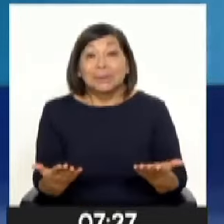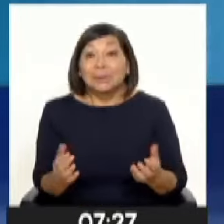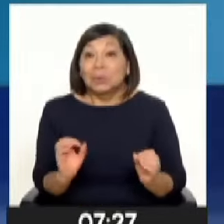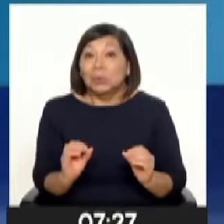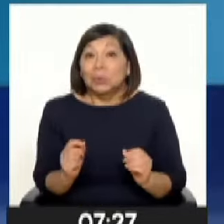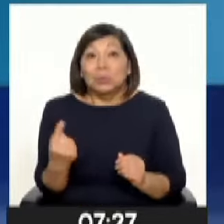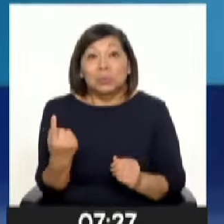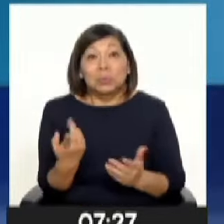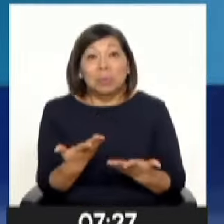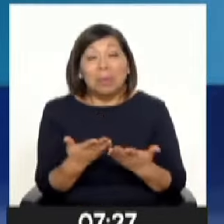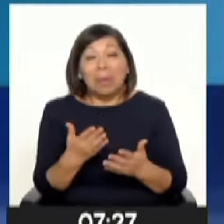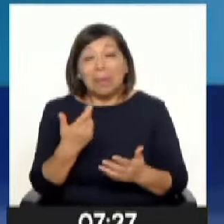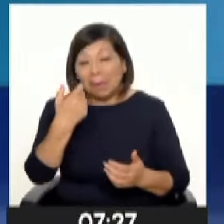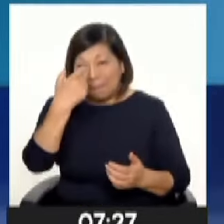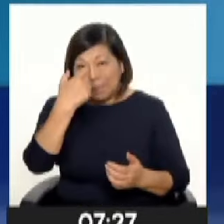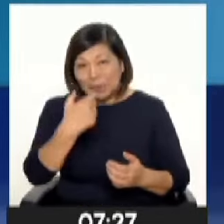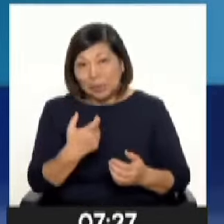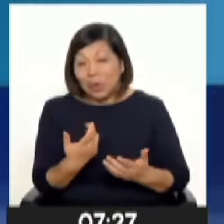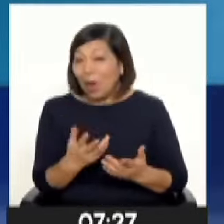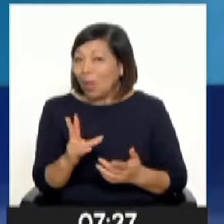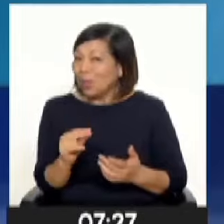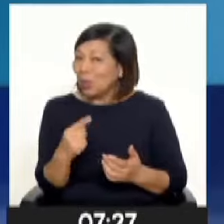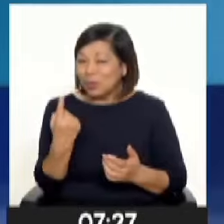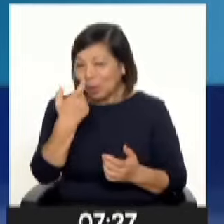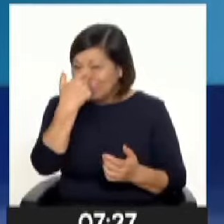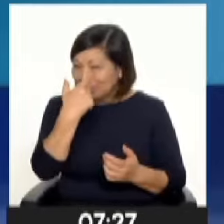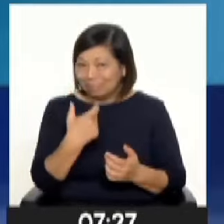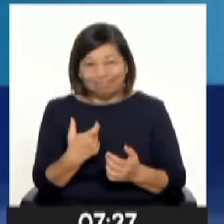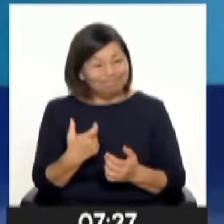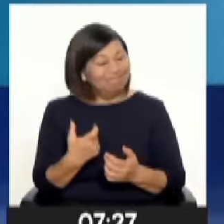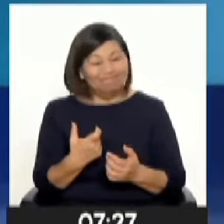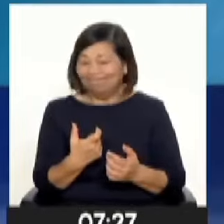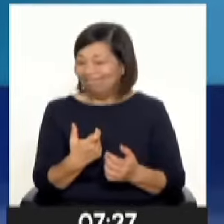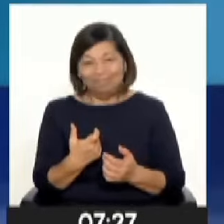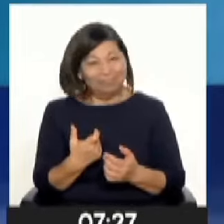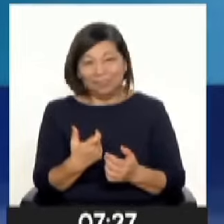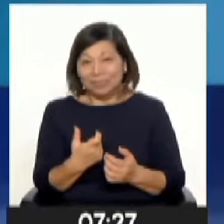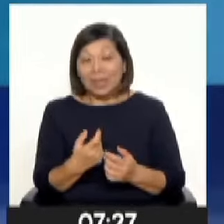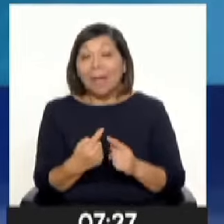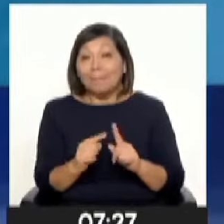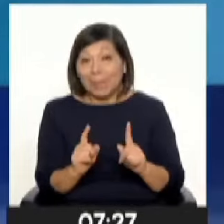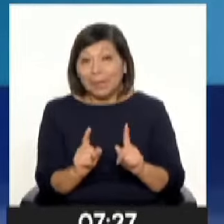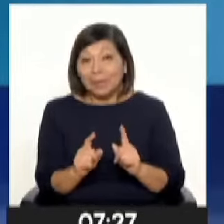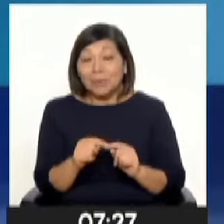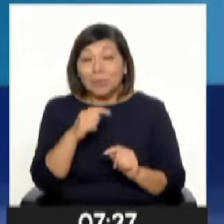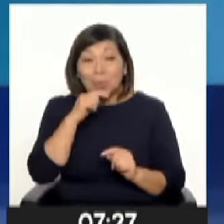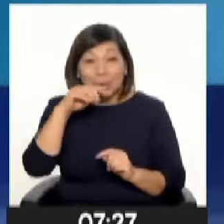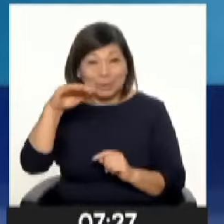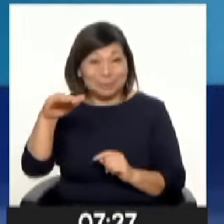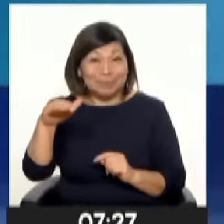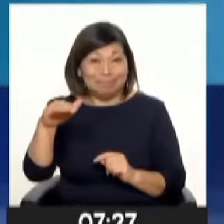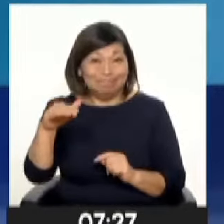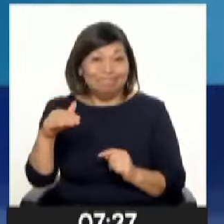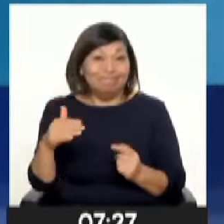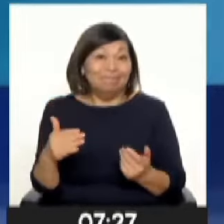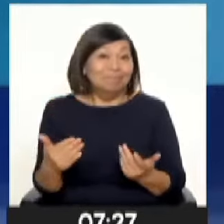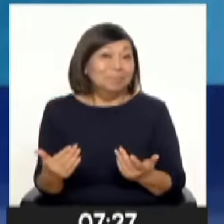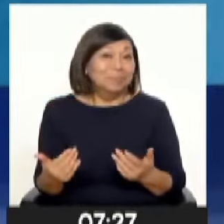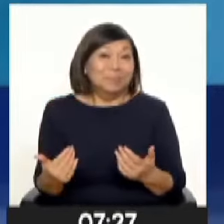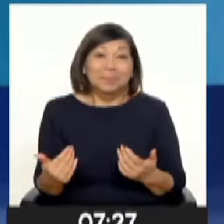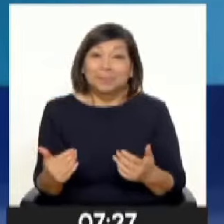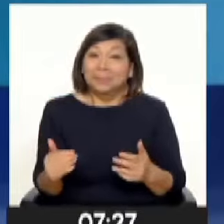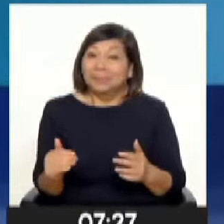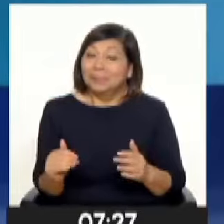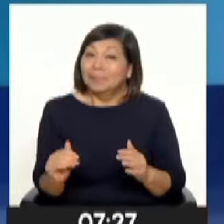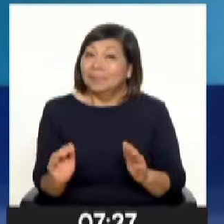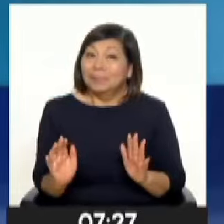van solo al aspecto biológico y no solo es el aspecto biológico, es el aspecto. Esta niña, en cualquier circunstancia